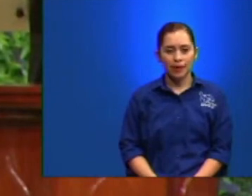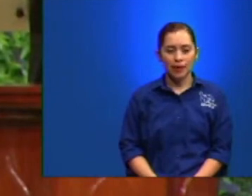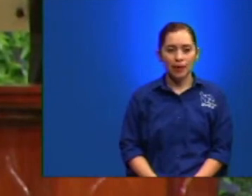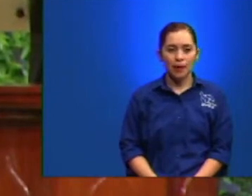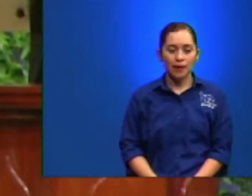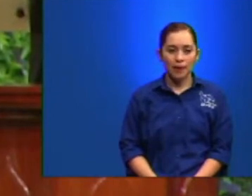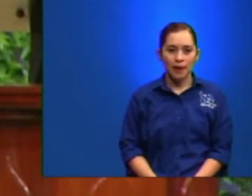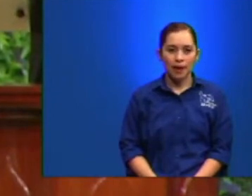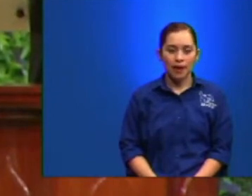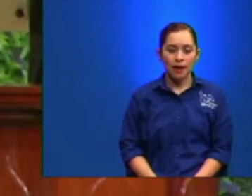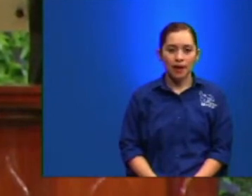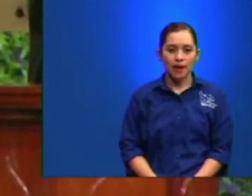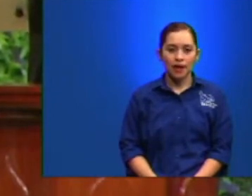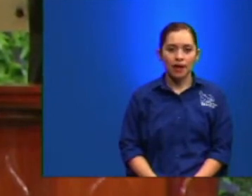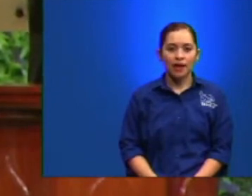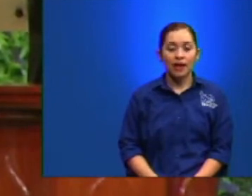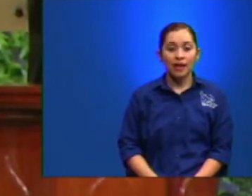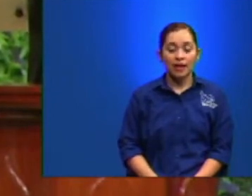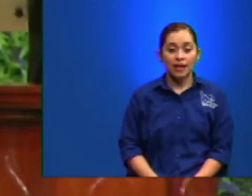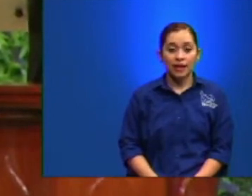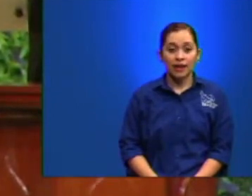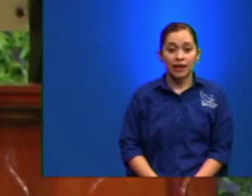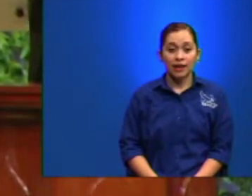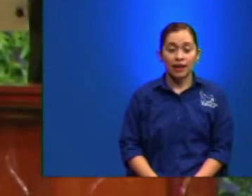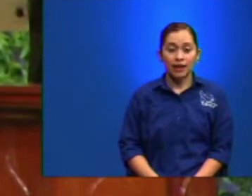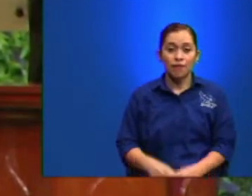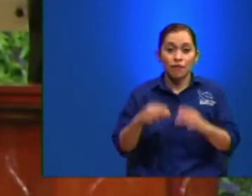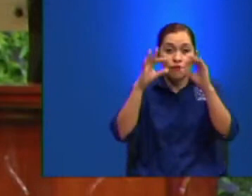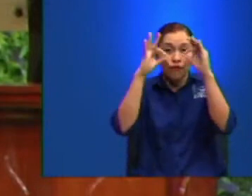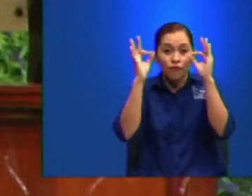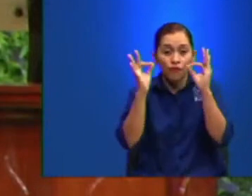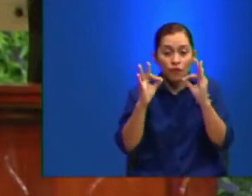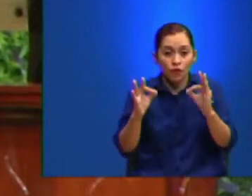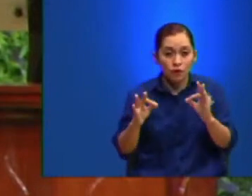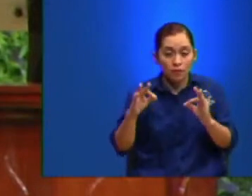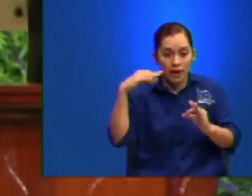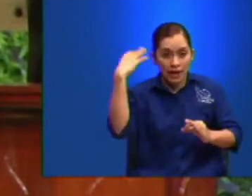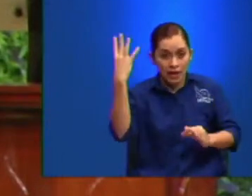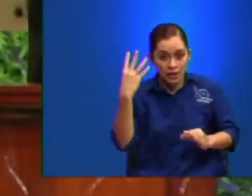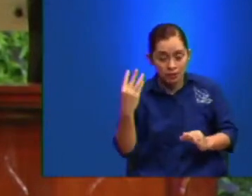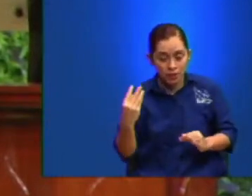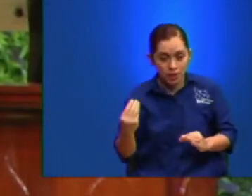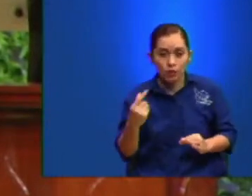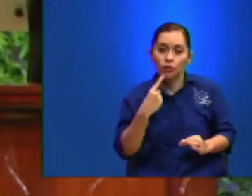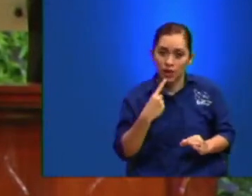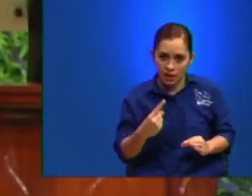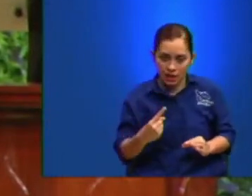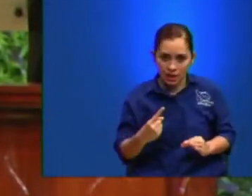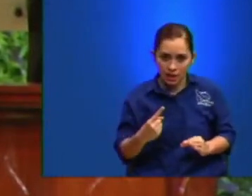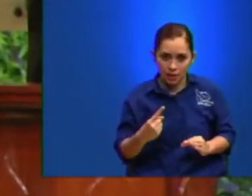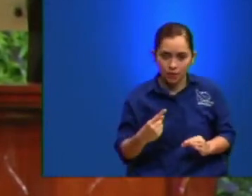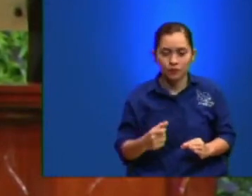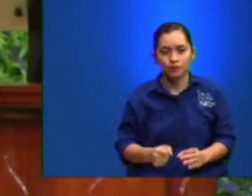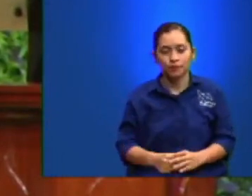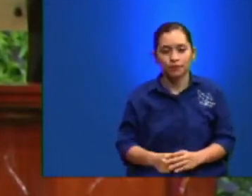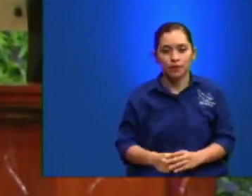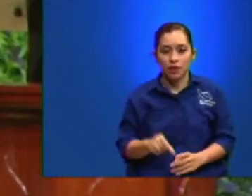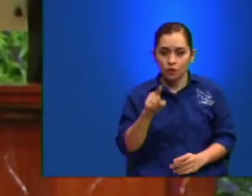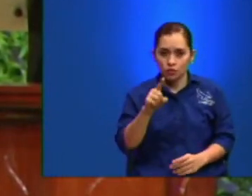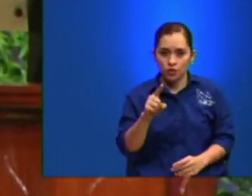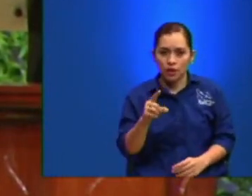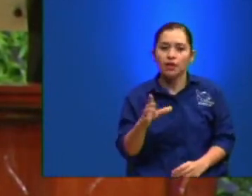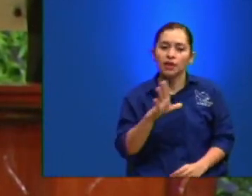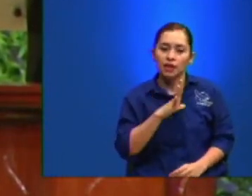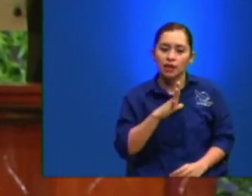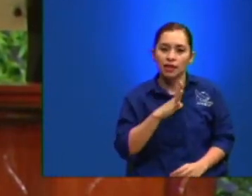sentido espiritual verdad entonces hoy yo quisiera después de hacer esta breve recopilación de algo y darle los